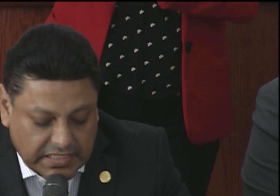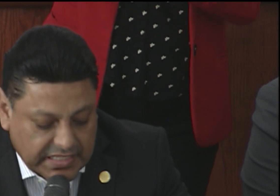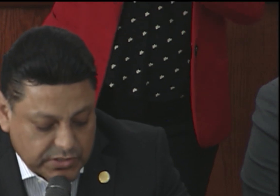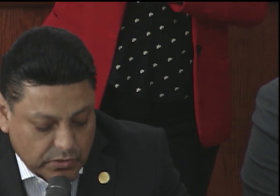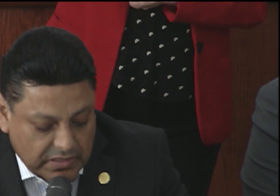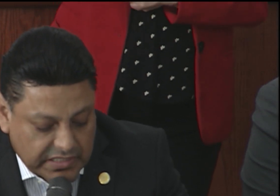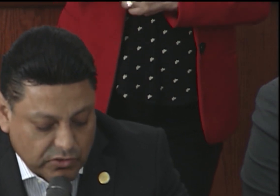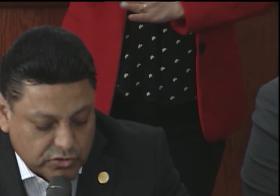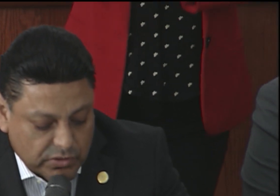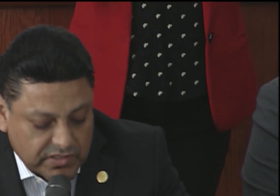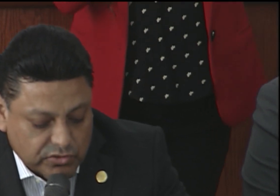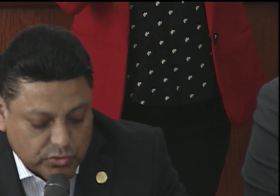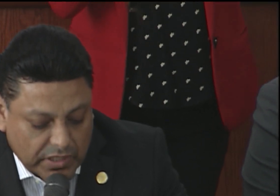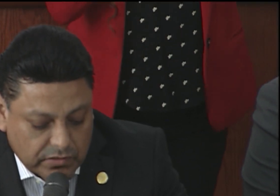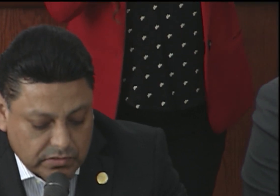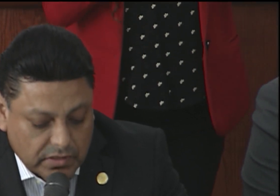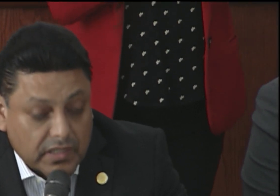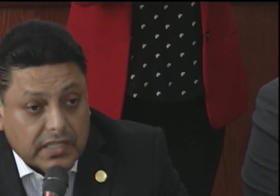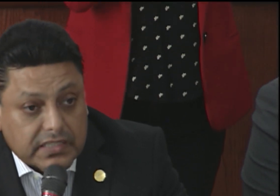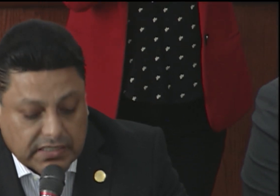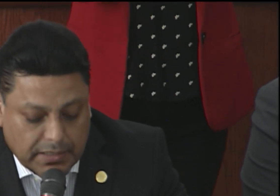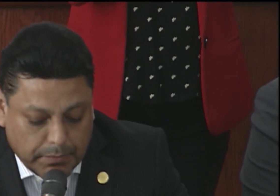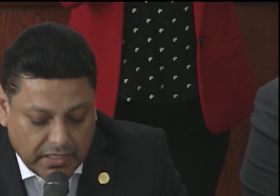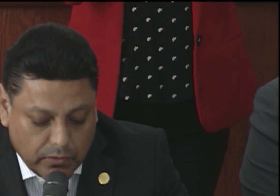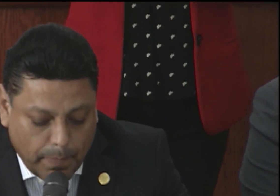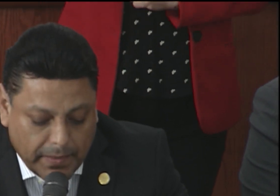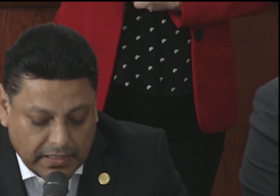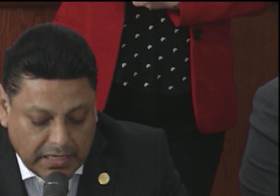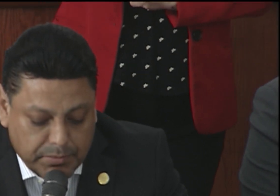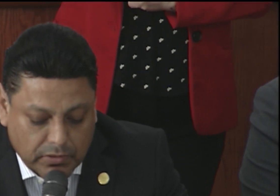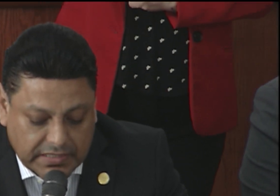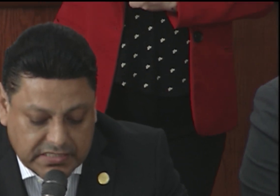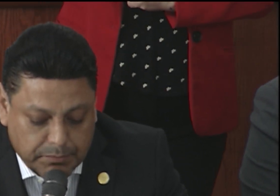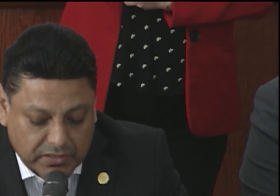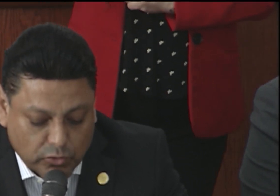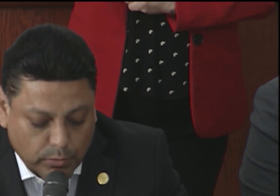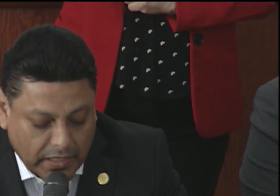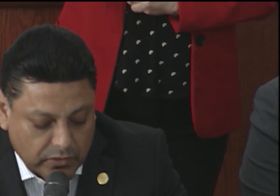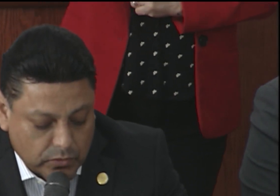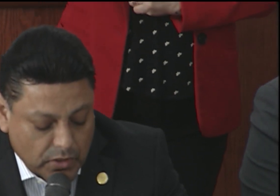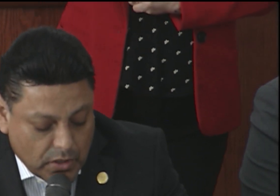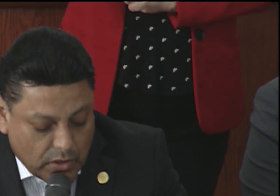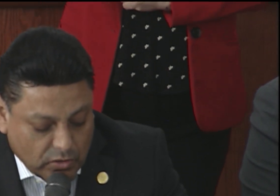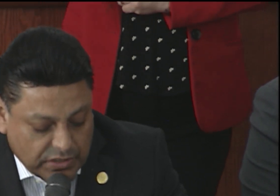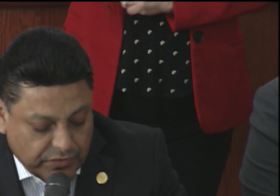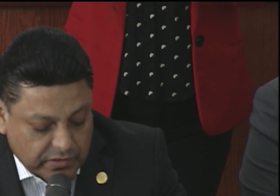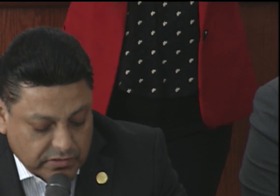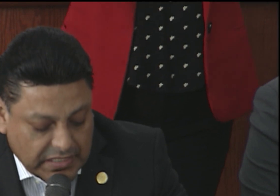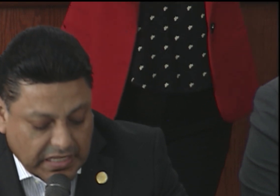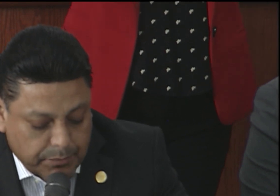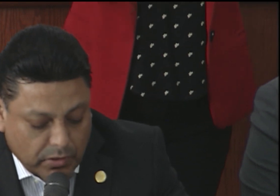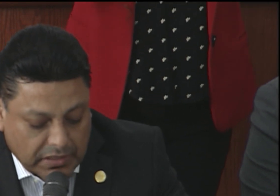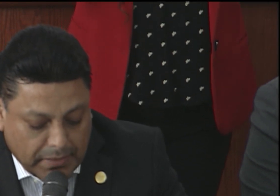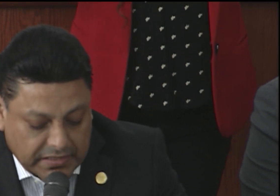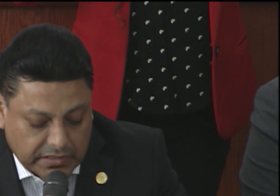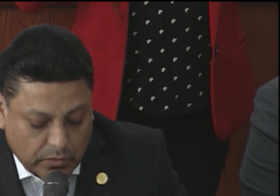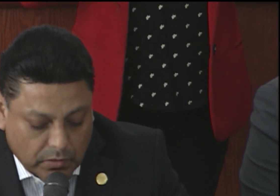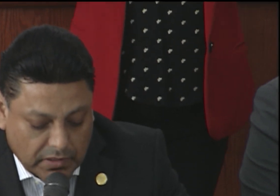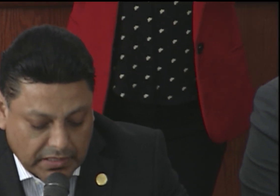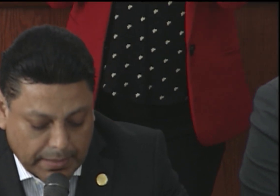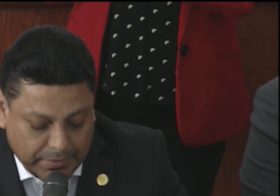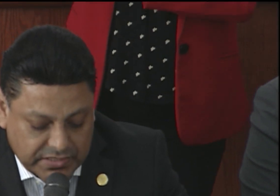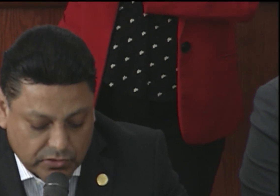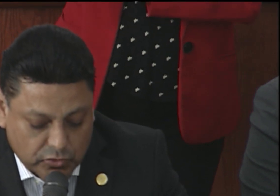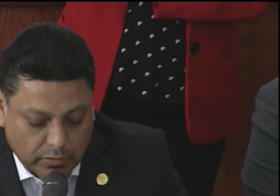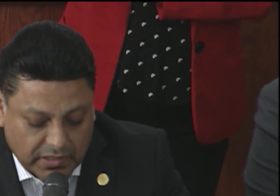se relacionan y construyen sus sueños. Sin embargo, el rápido crecimiento urbano, los efectos del cambio climático,